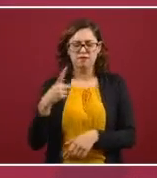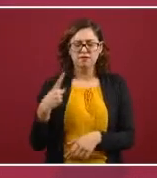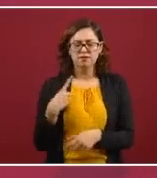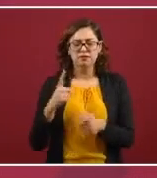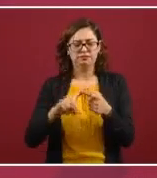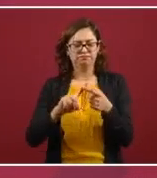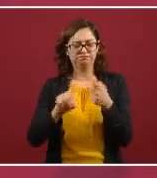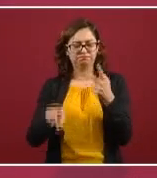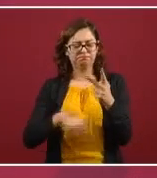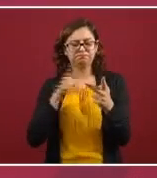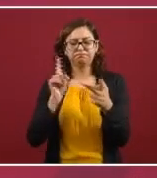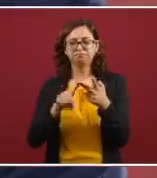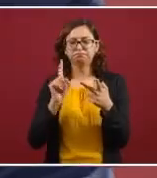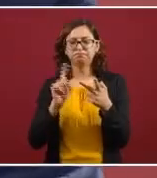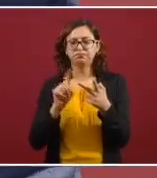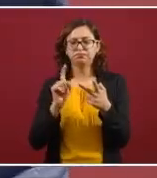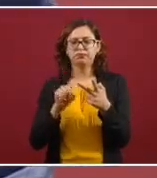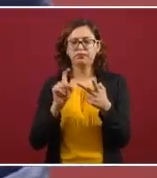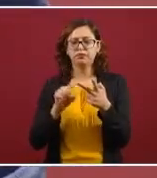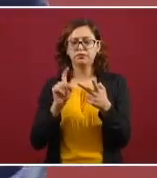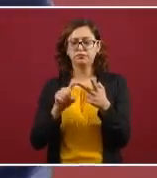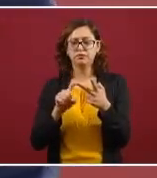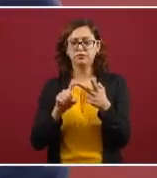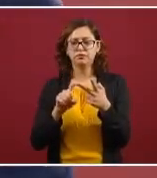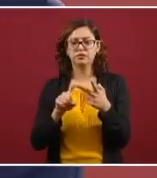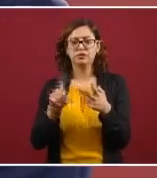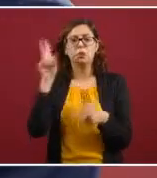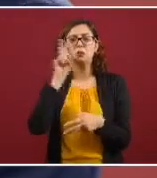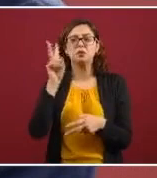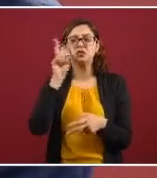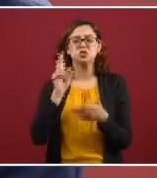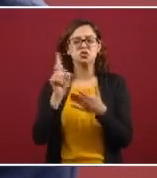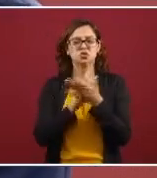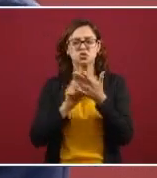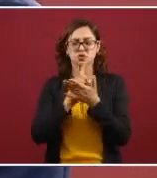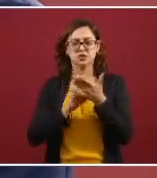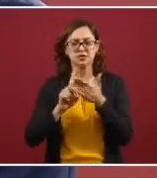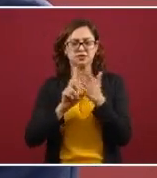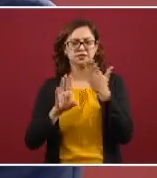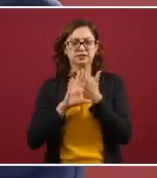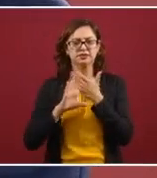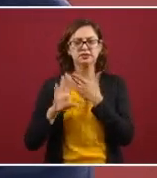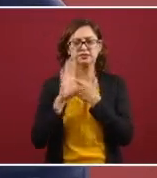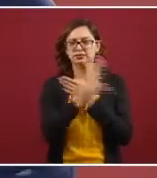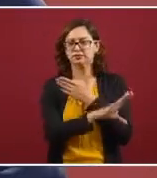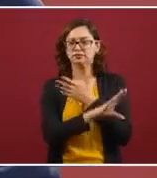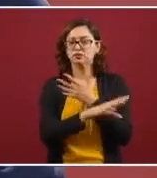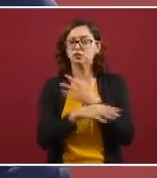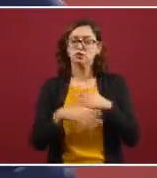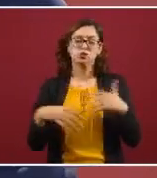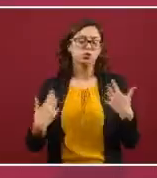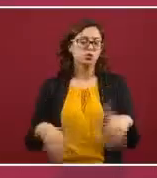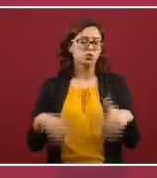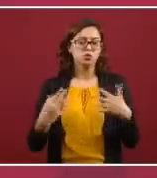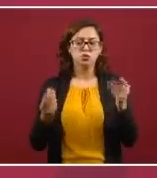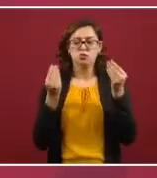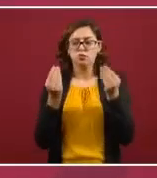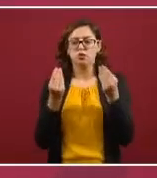el segundo tema, el no a las adicciones, que eso es muy importante,